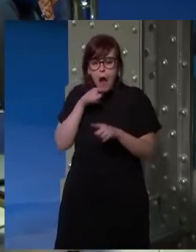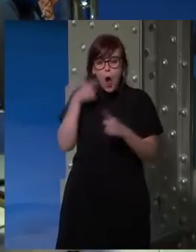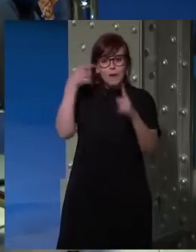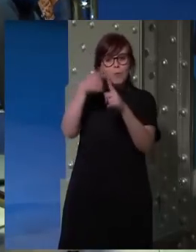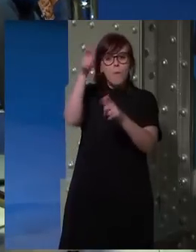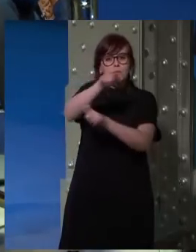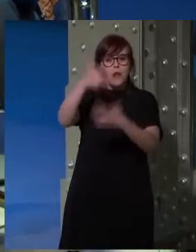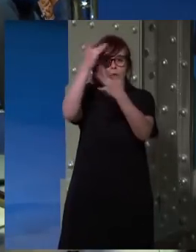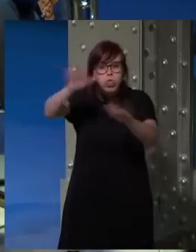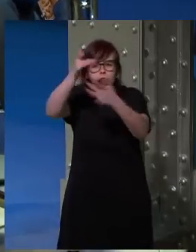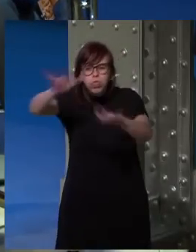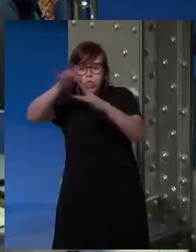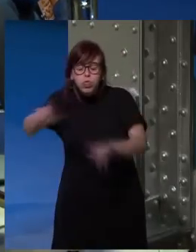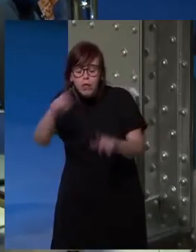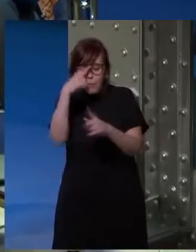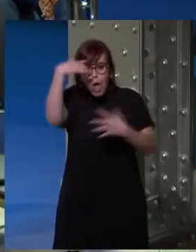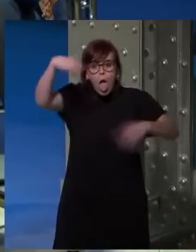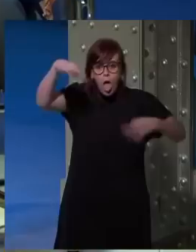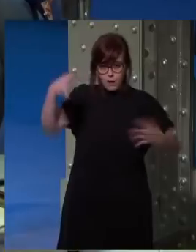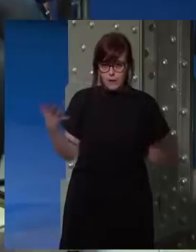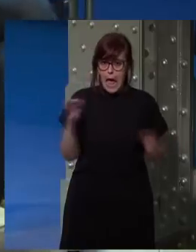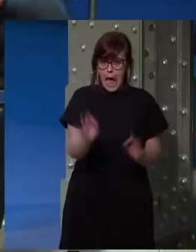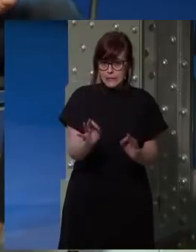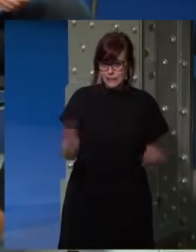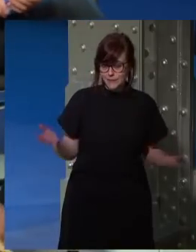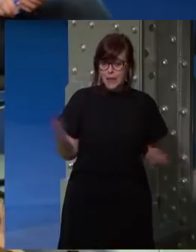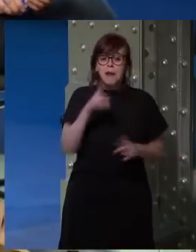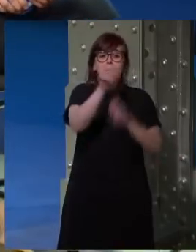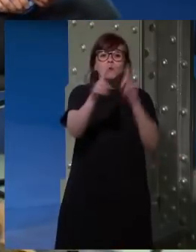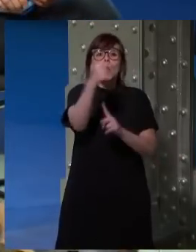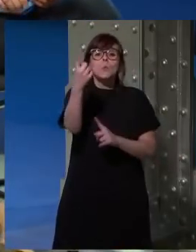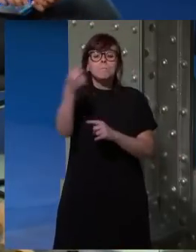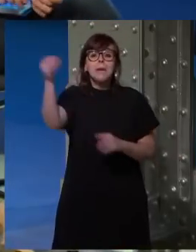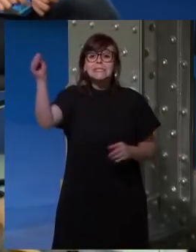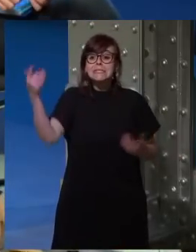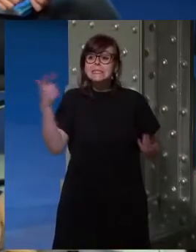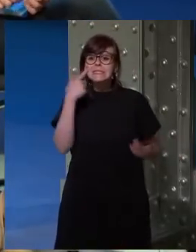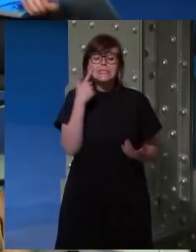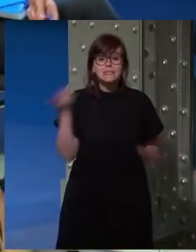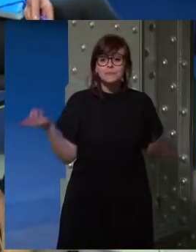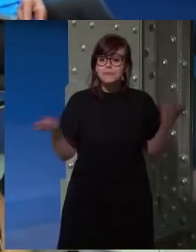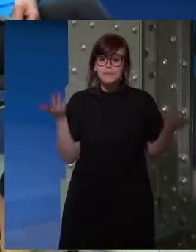yo creo que... ¿No? ¿Sí? A ver, una más, porque no la habíamos avisado.